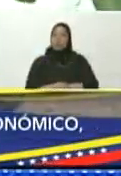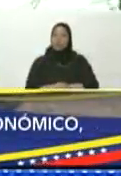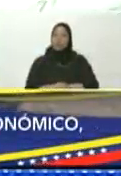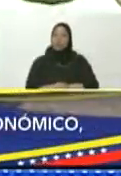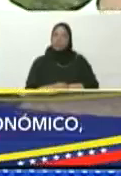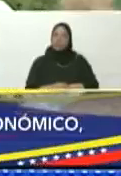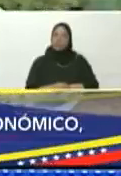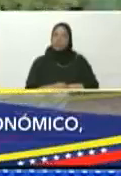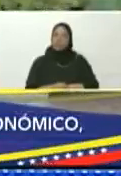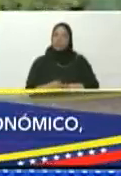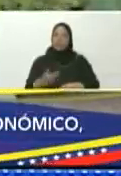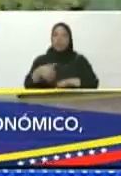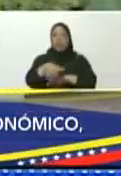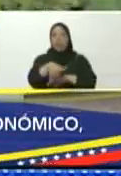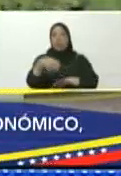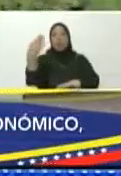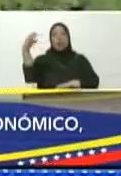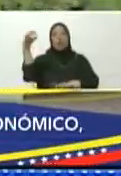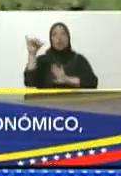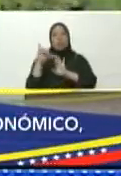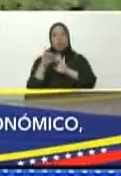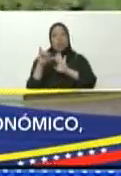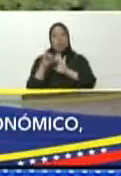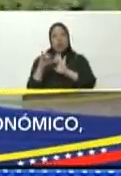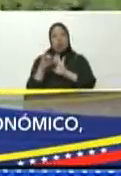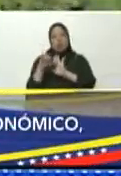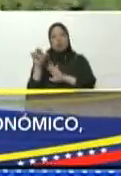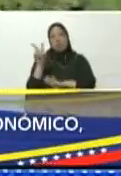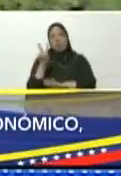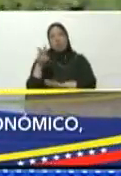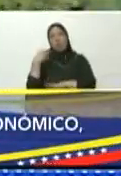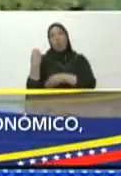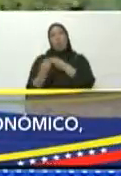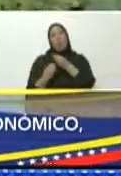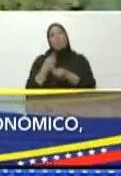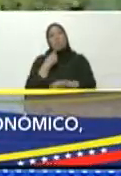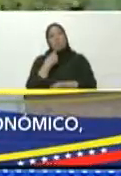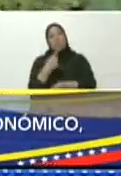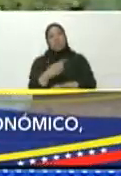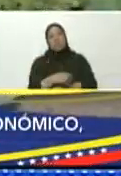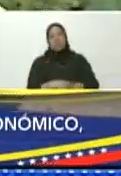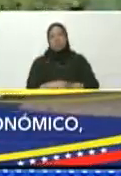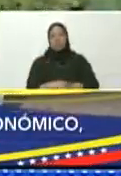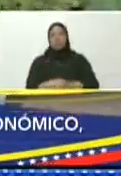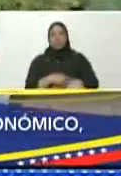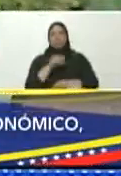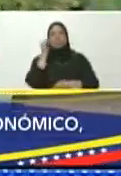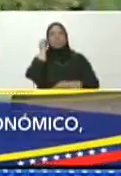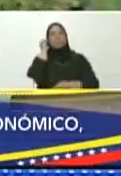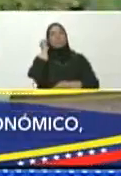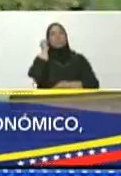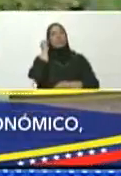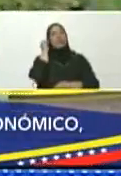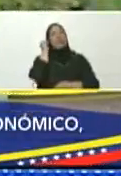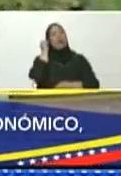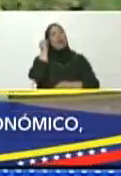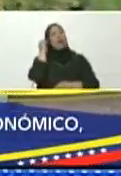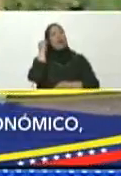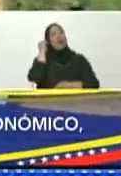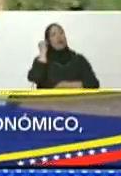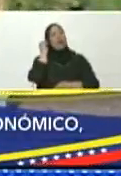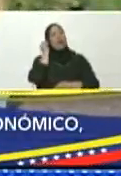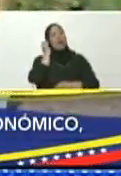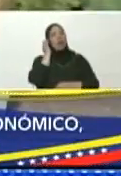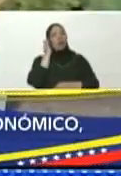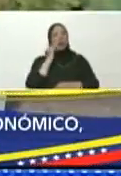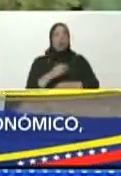allende la frontera, como dicen. ¿Ah? Es una forma de decir, Menéndez, allende la frontera, que vino de afuera,